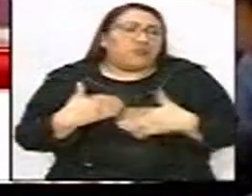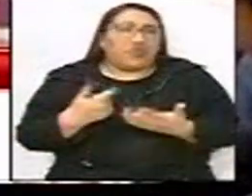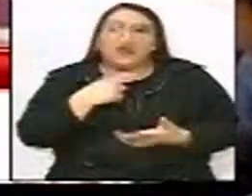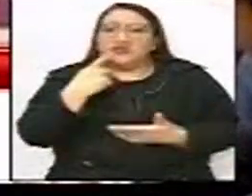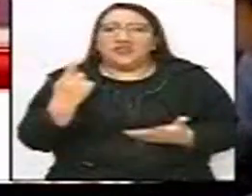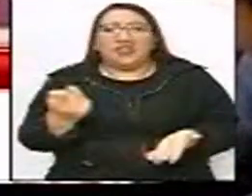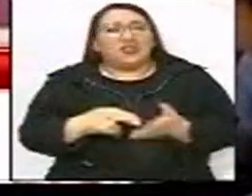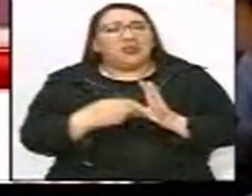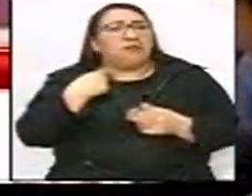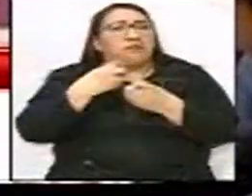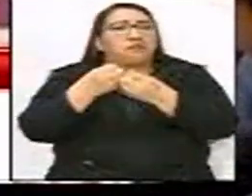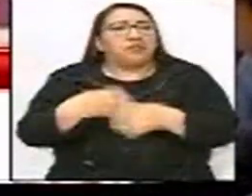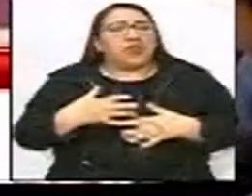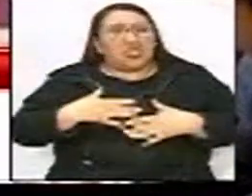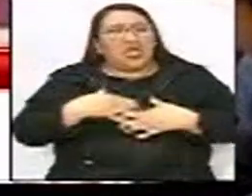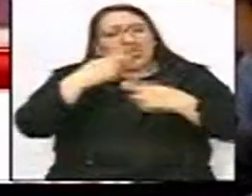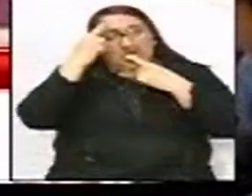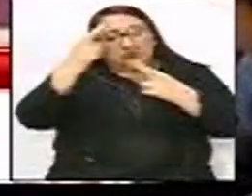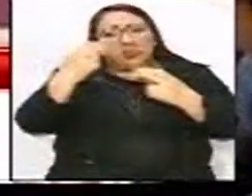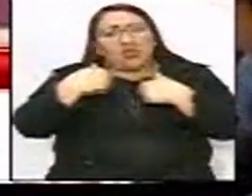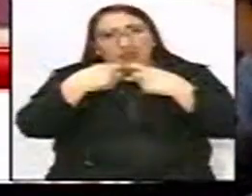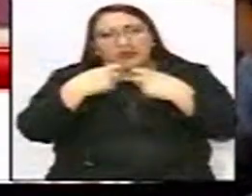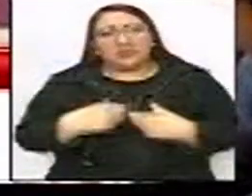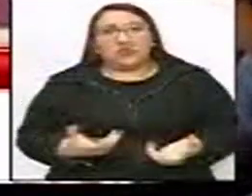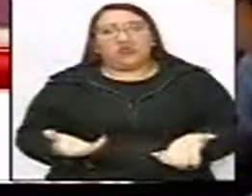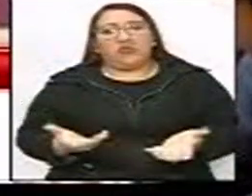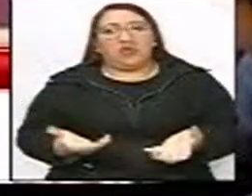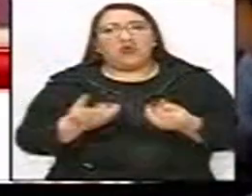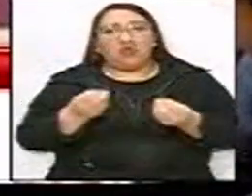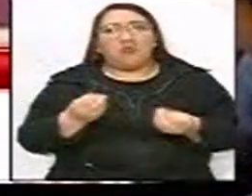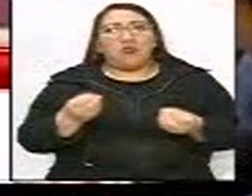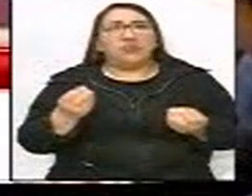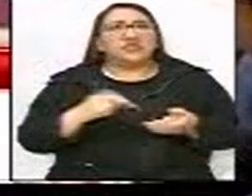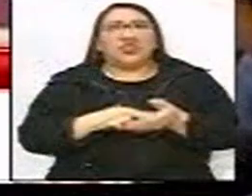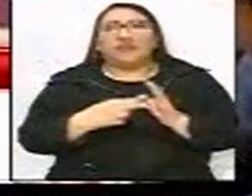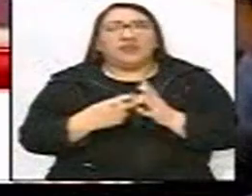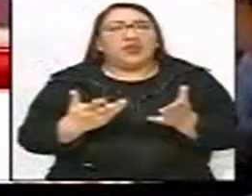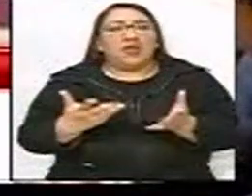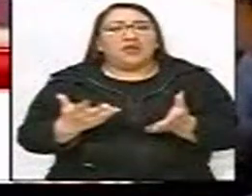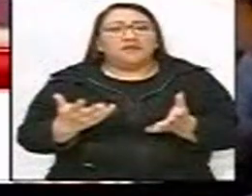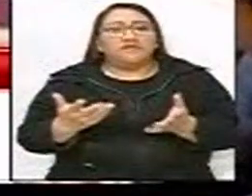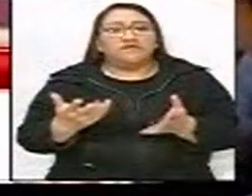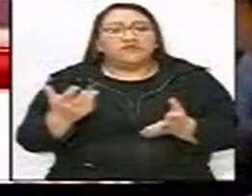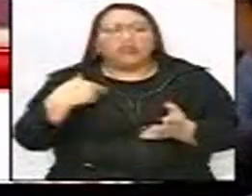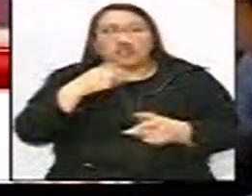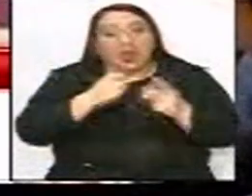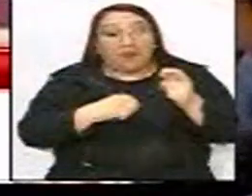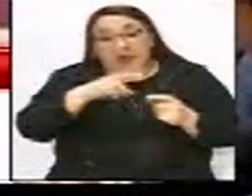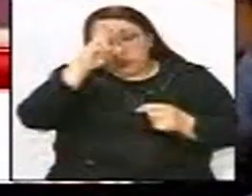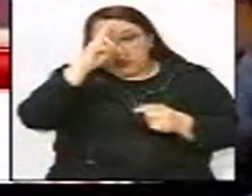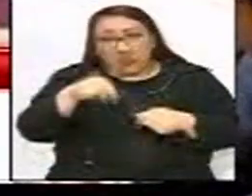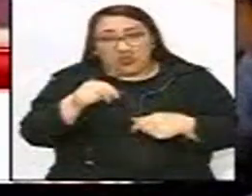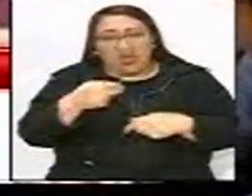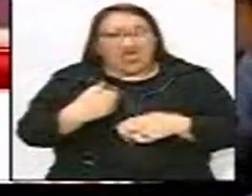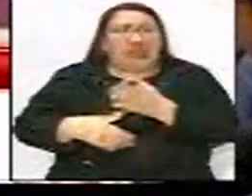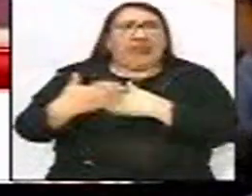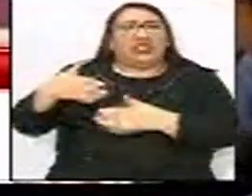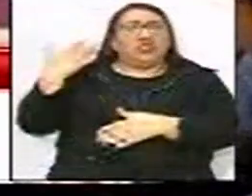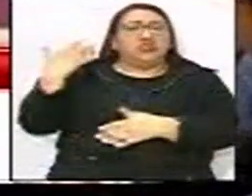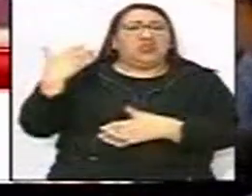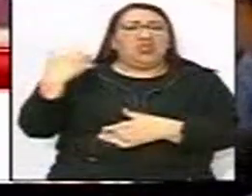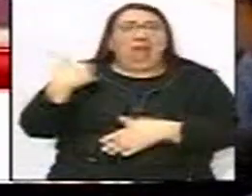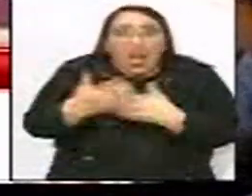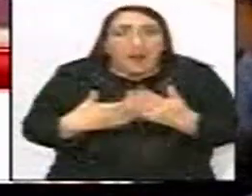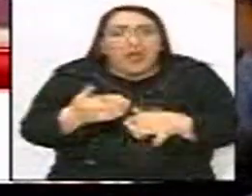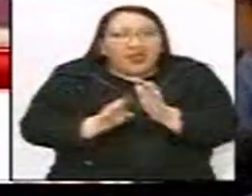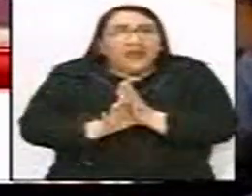Es como que hemos perdido dignidad, señor alcalde. Es como que estamos los peruanos retrocediendo en algún